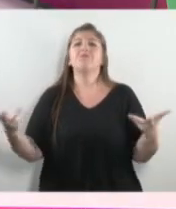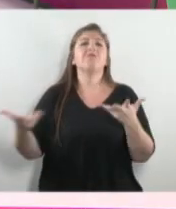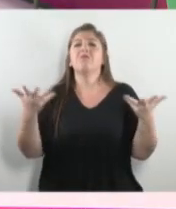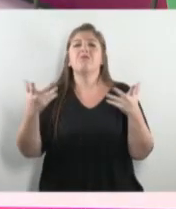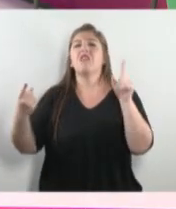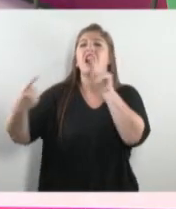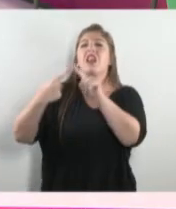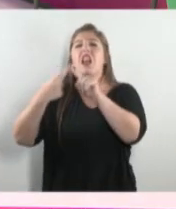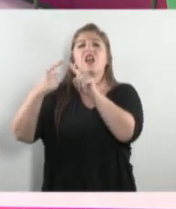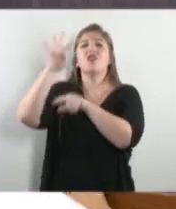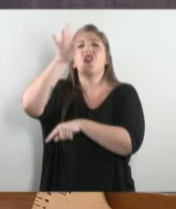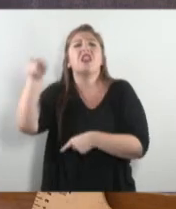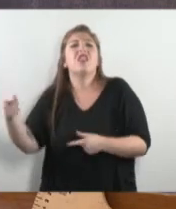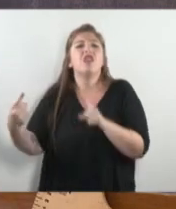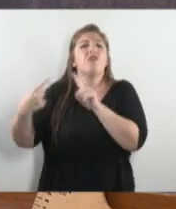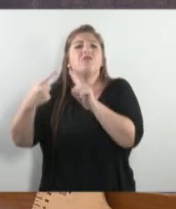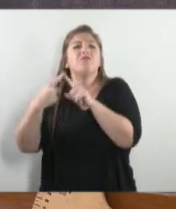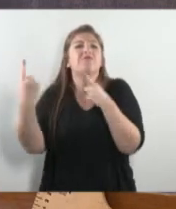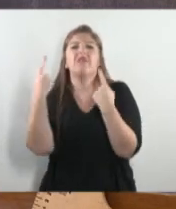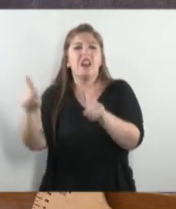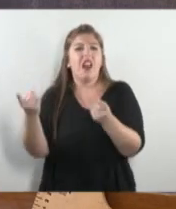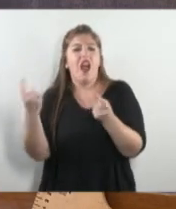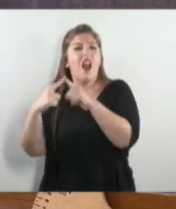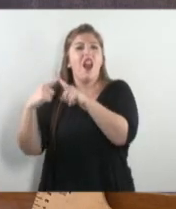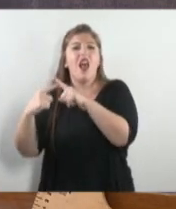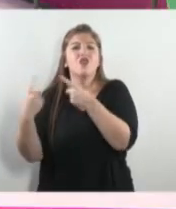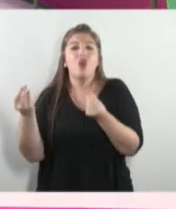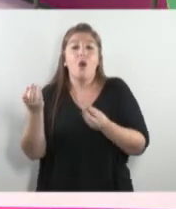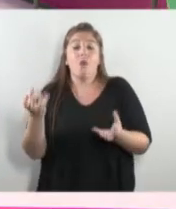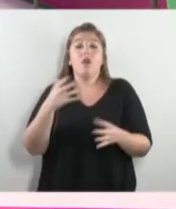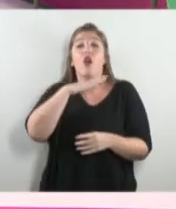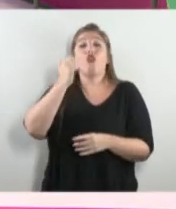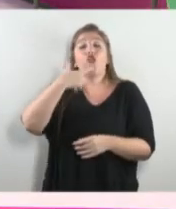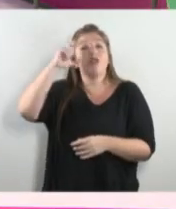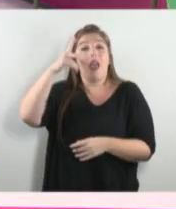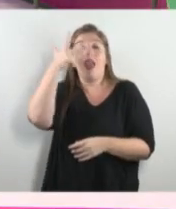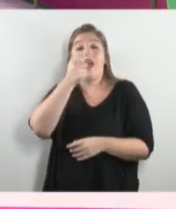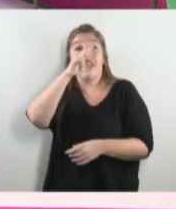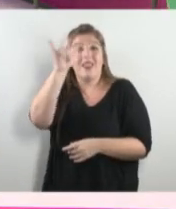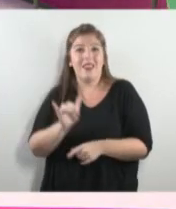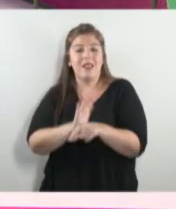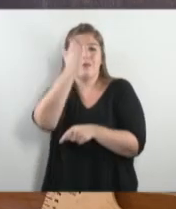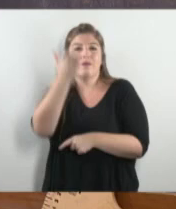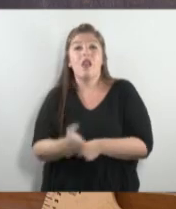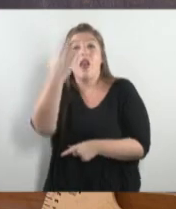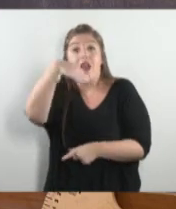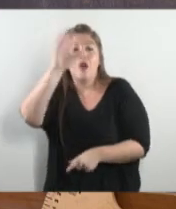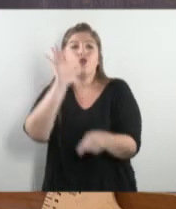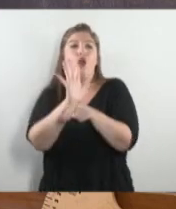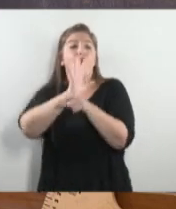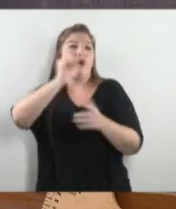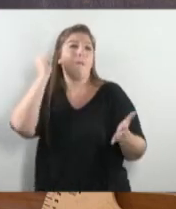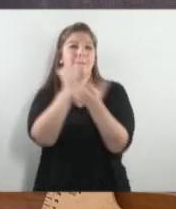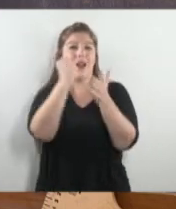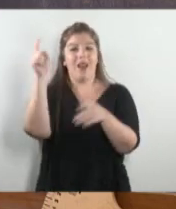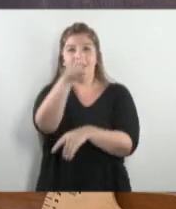relación con el indio es rara, ¿no? Porque de algún modo José Hernández toma la figura del gaucho casi como un emblema de la